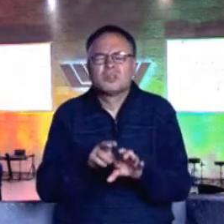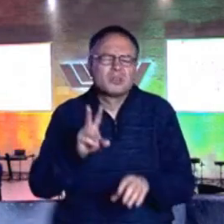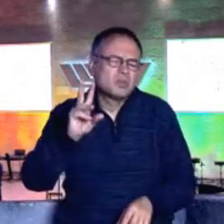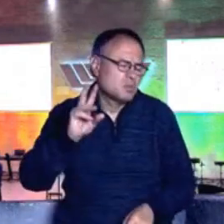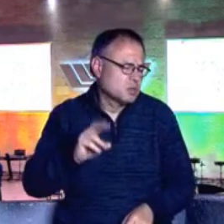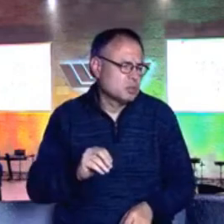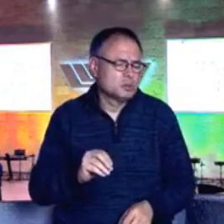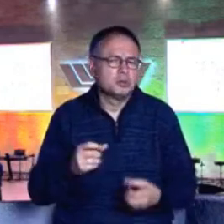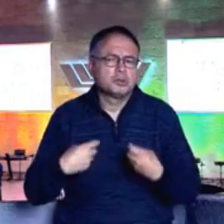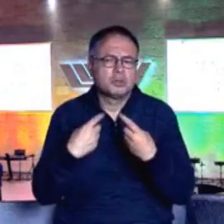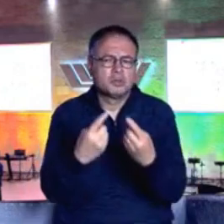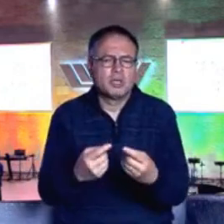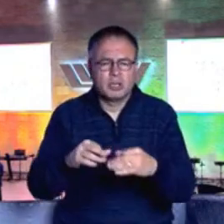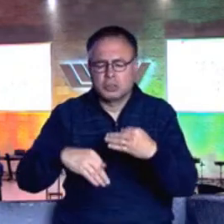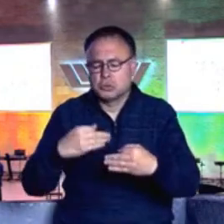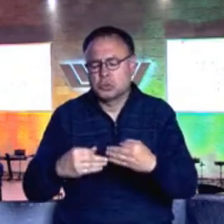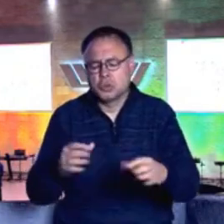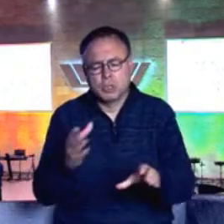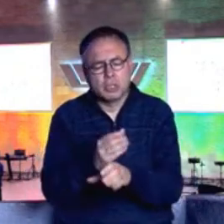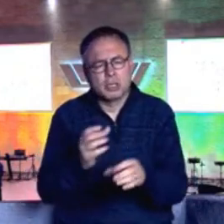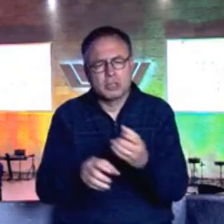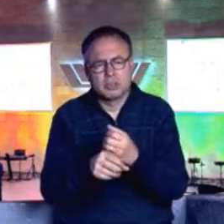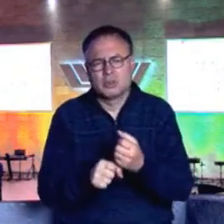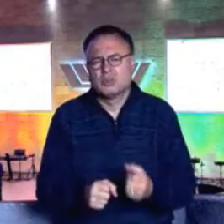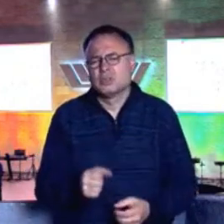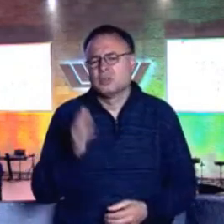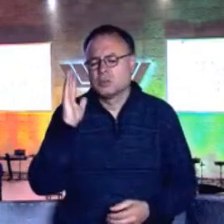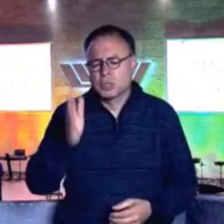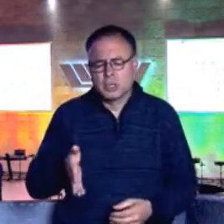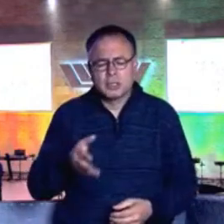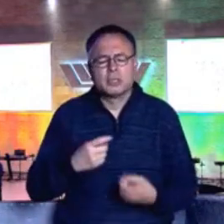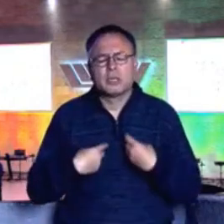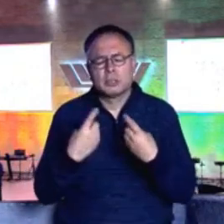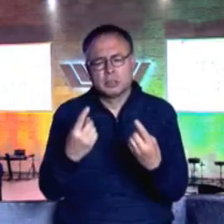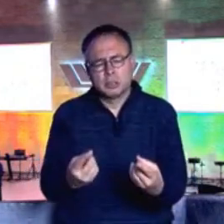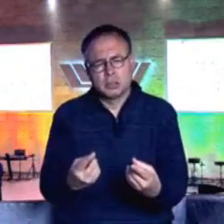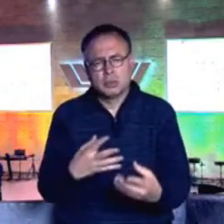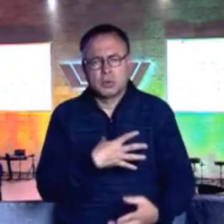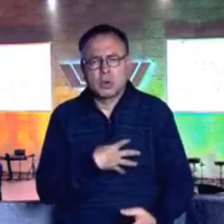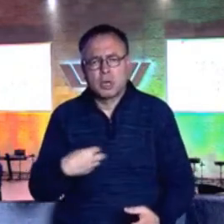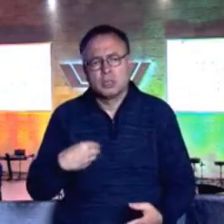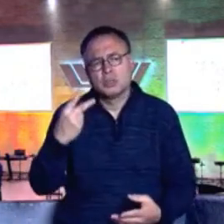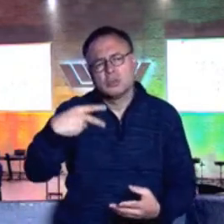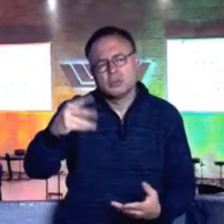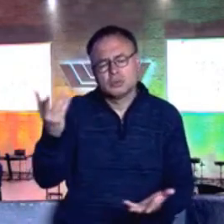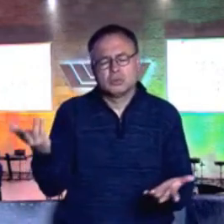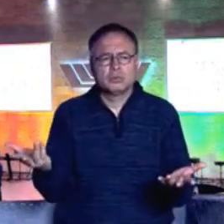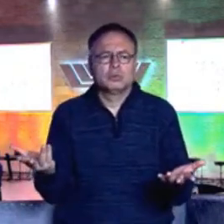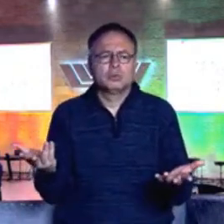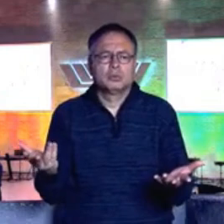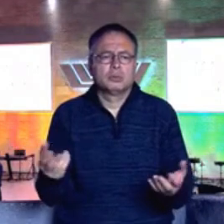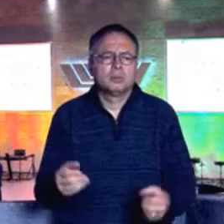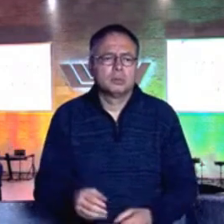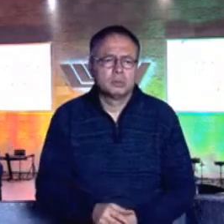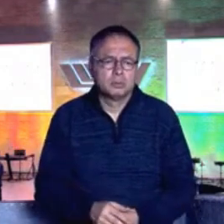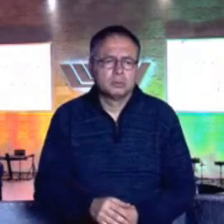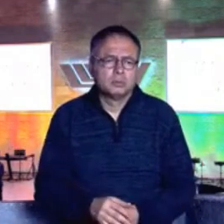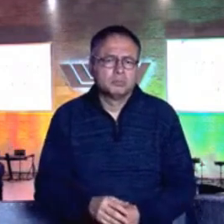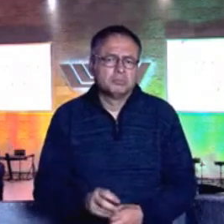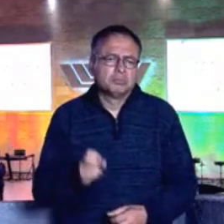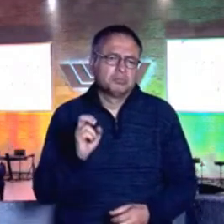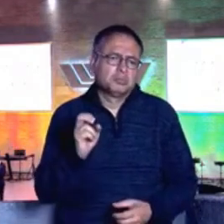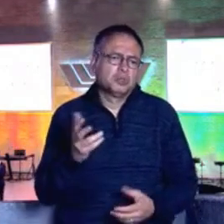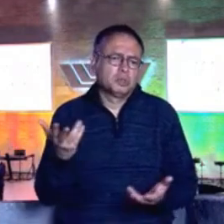cosas Si Dios ya te dio a su hijo Qué cosa no estará dispuesto a darte de lo que tú